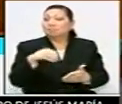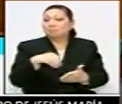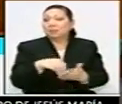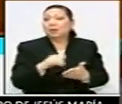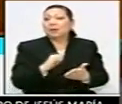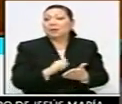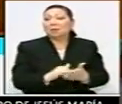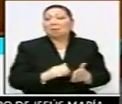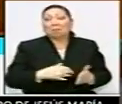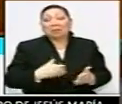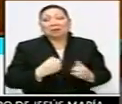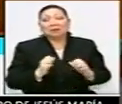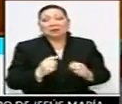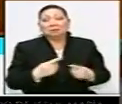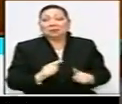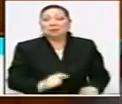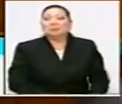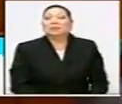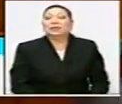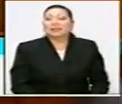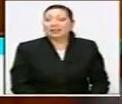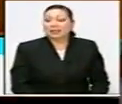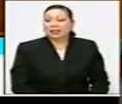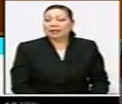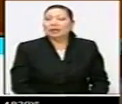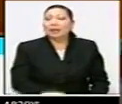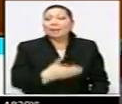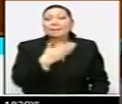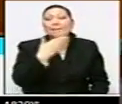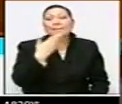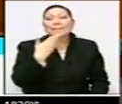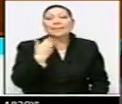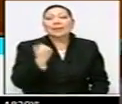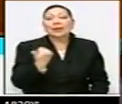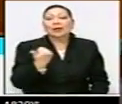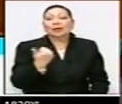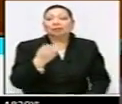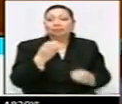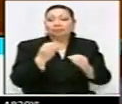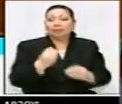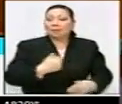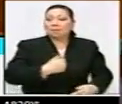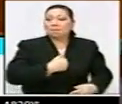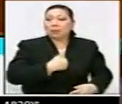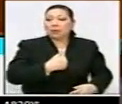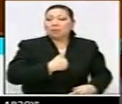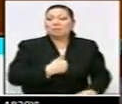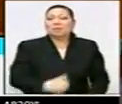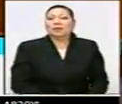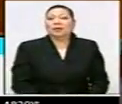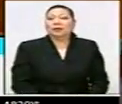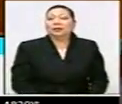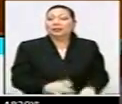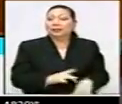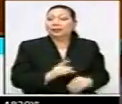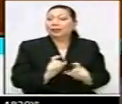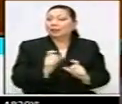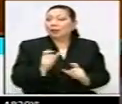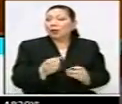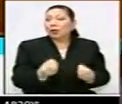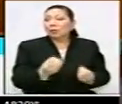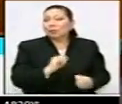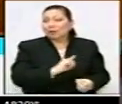propuestas que podrían permitir una mejora en la definición propia de la inmunidad parlamentaria